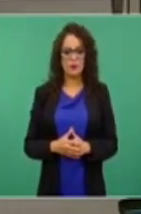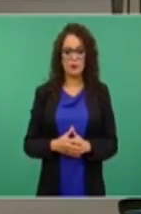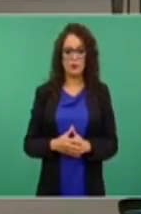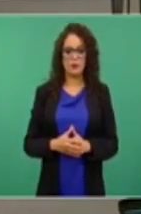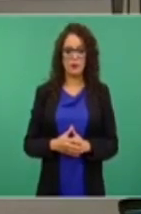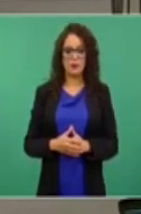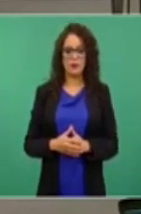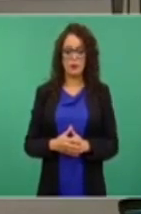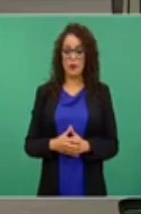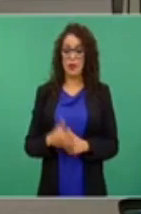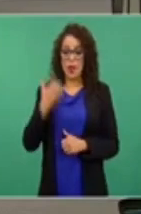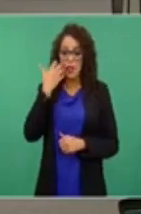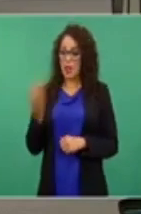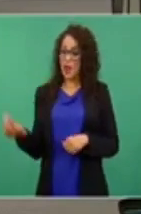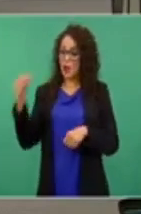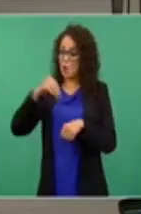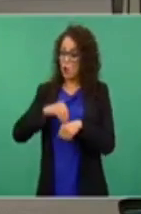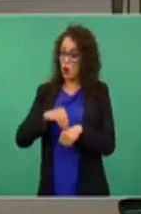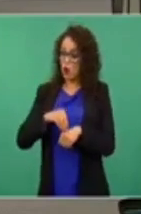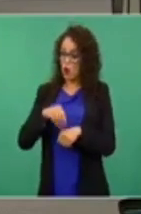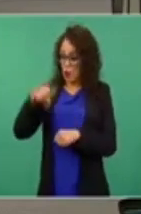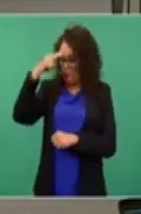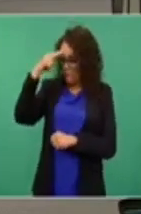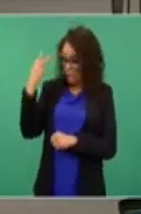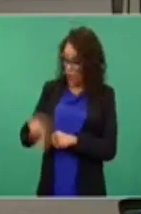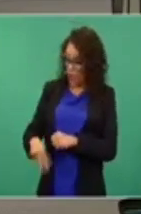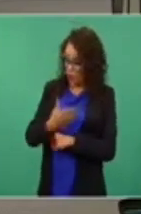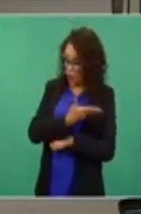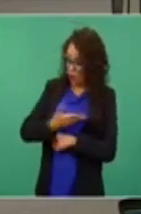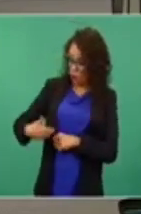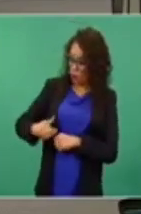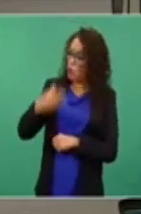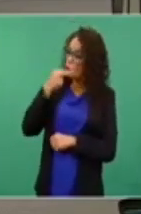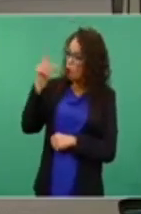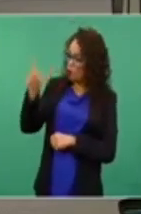estadounidense y terminar con la